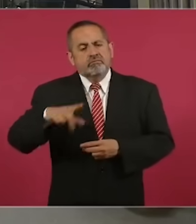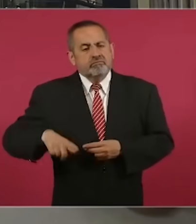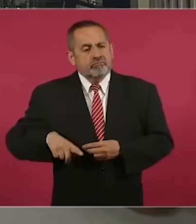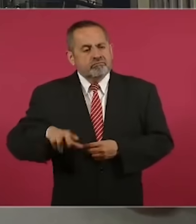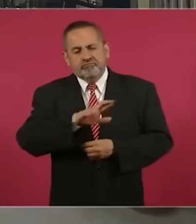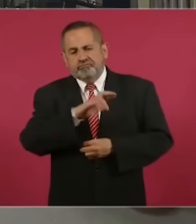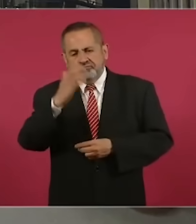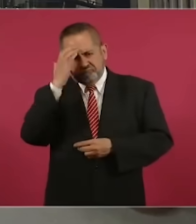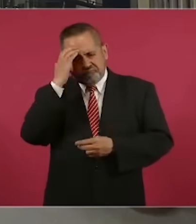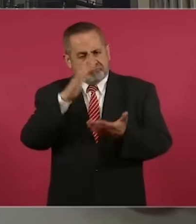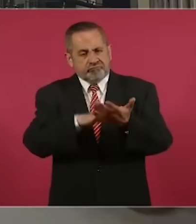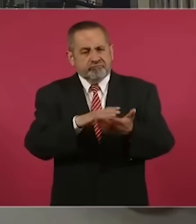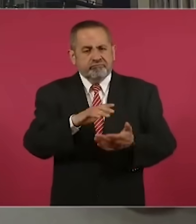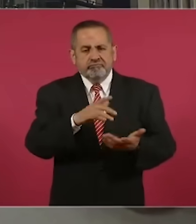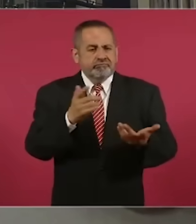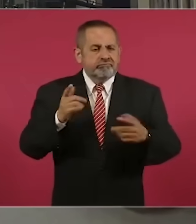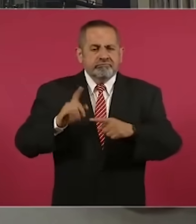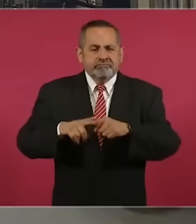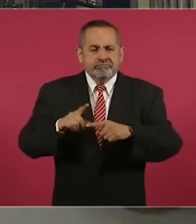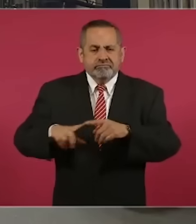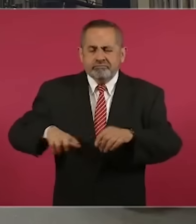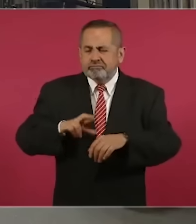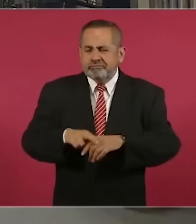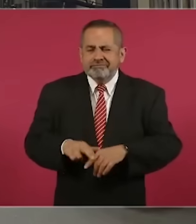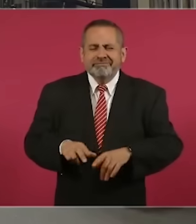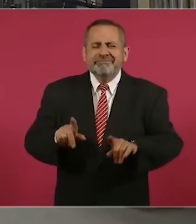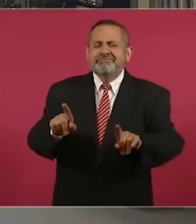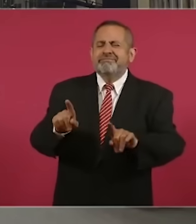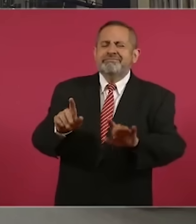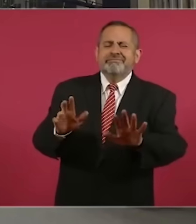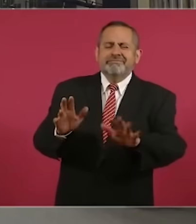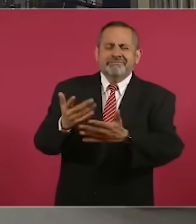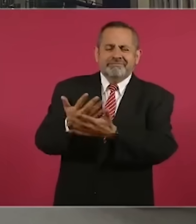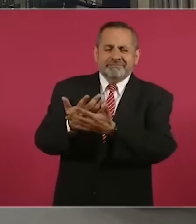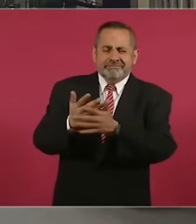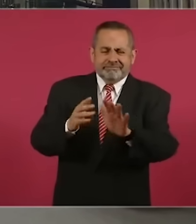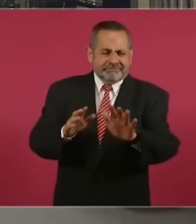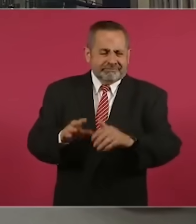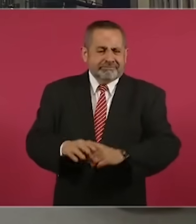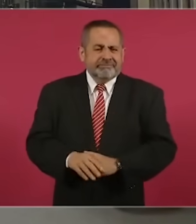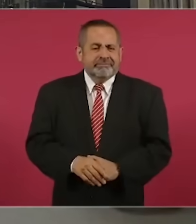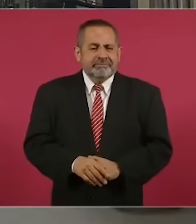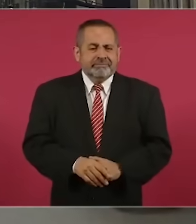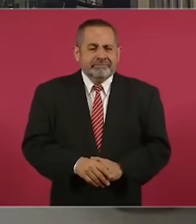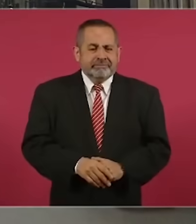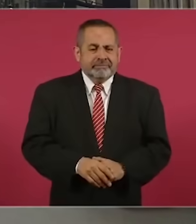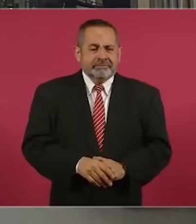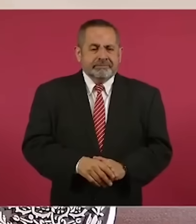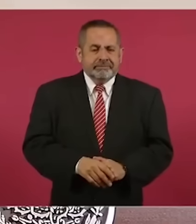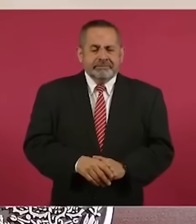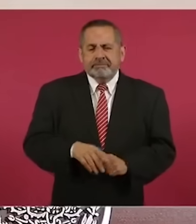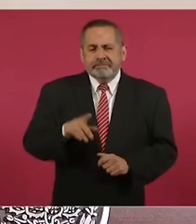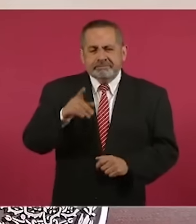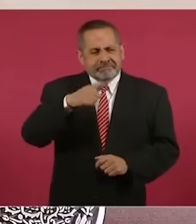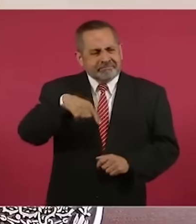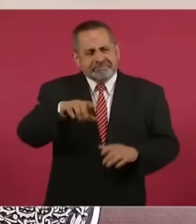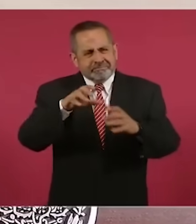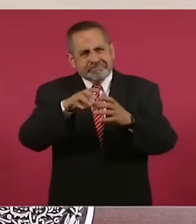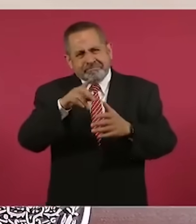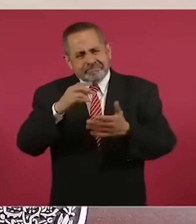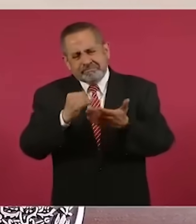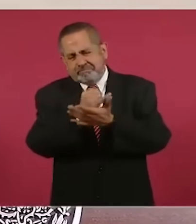el Gobierno Federal A qué gobernador reconoce vnos a ver qué se qué